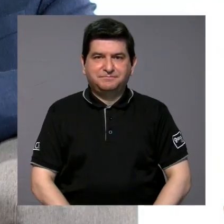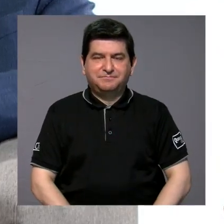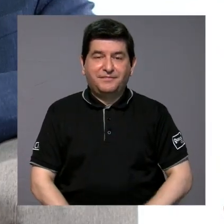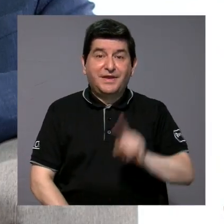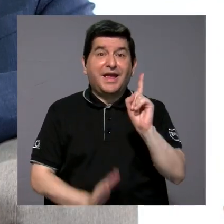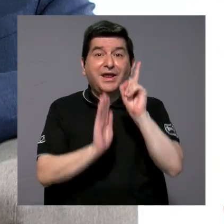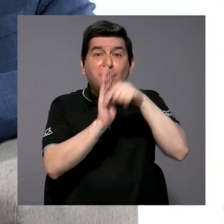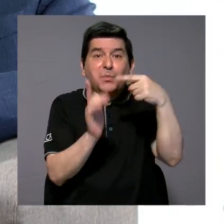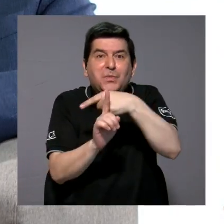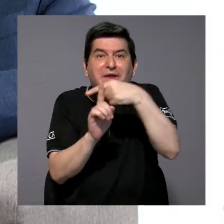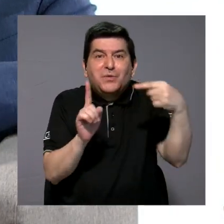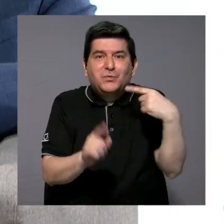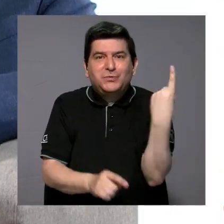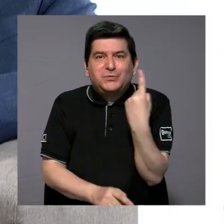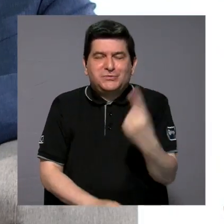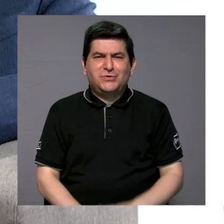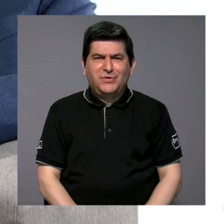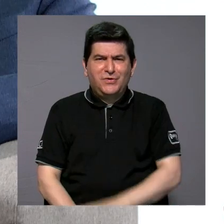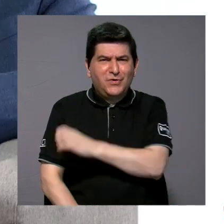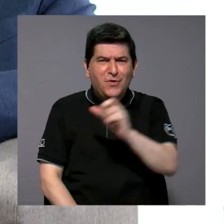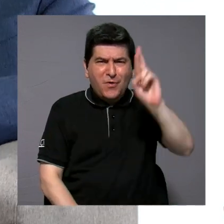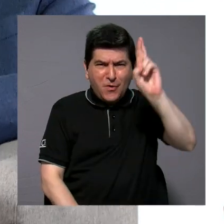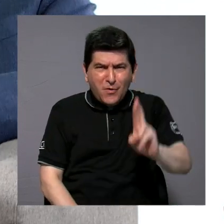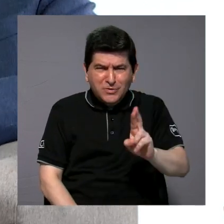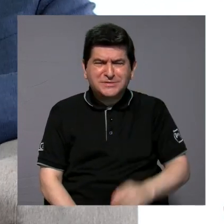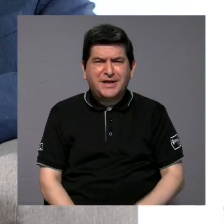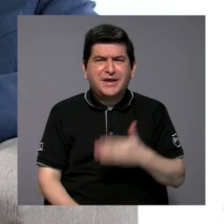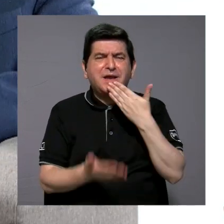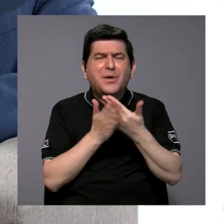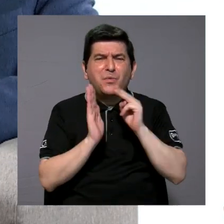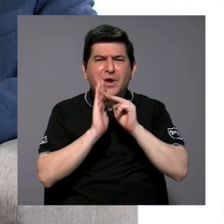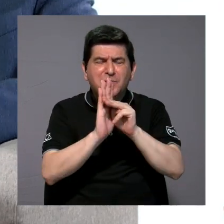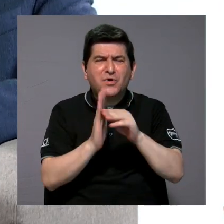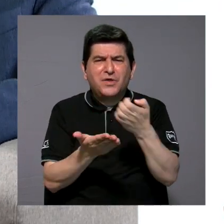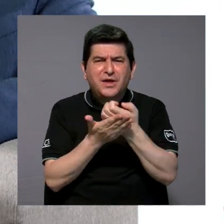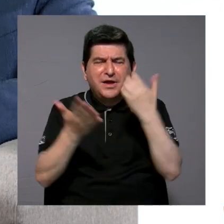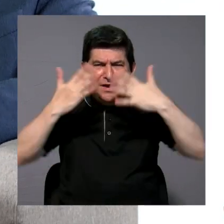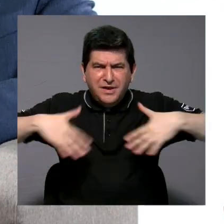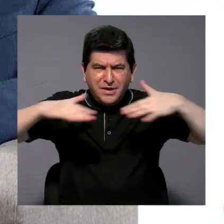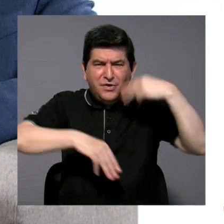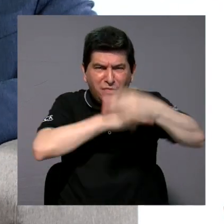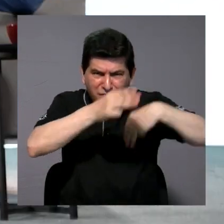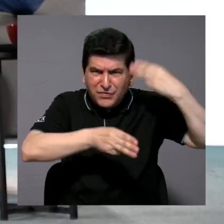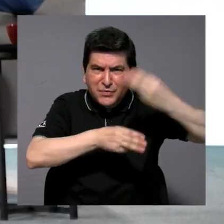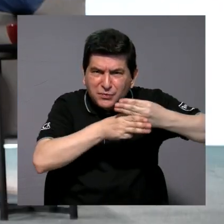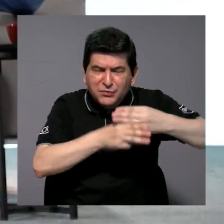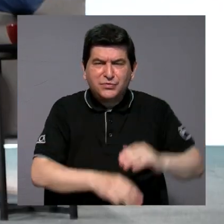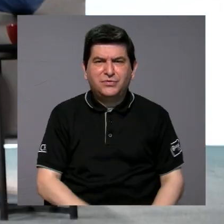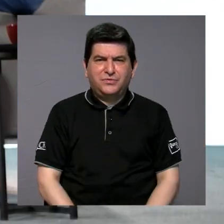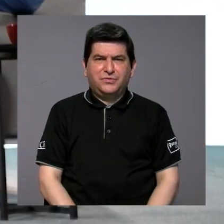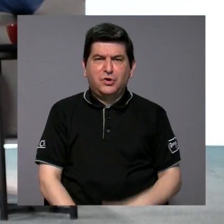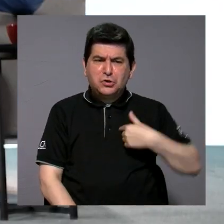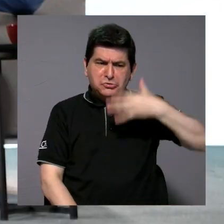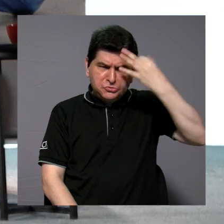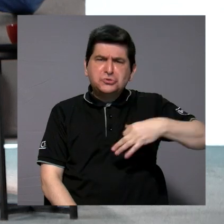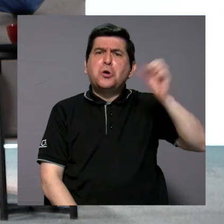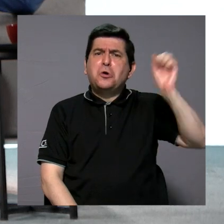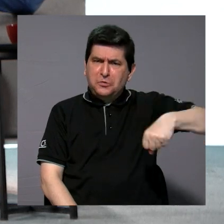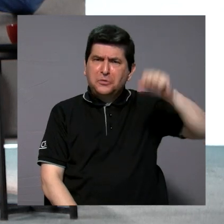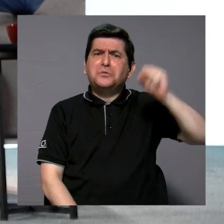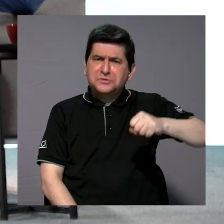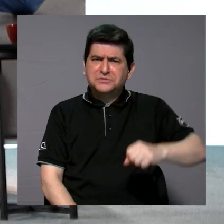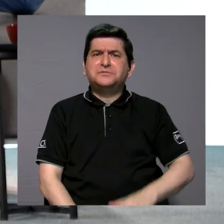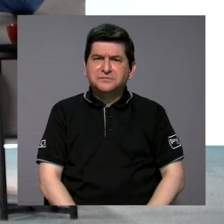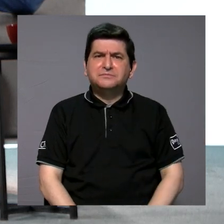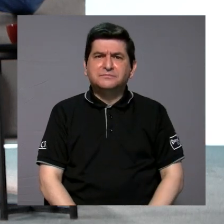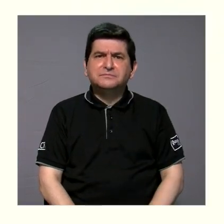queda 1 minuto y medio, Jaime. ¿Es Costa Rica un buen modelo de economía ambiental en el mundo? Yo creo que sí lo